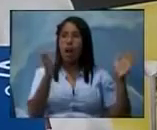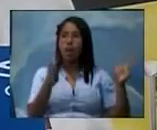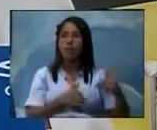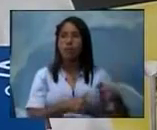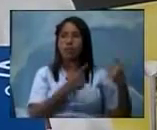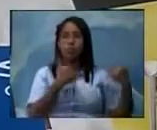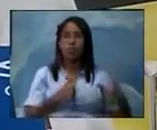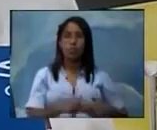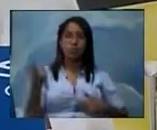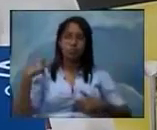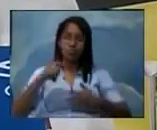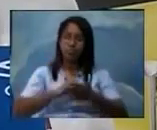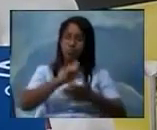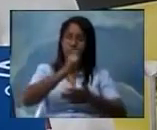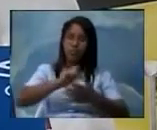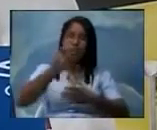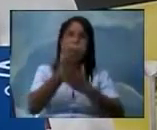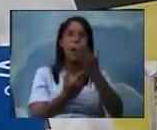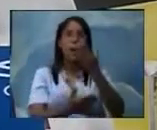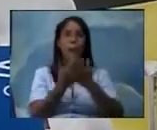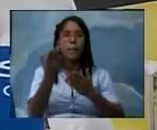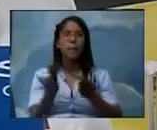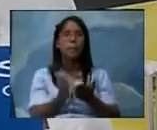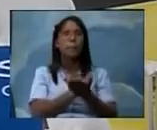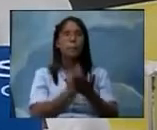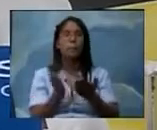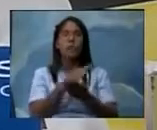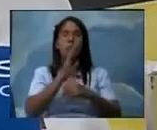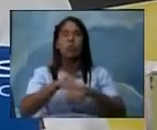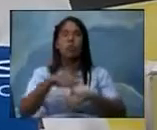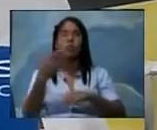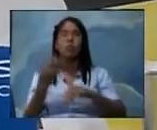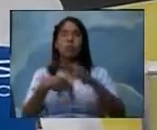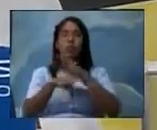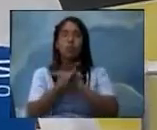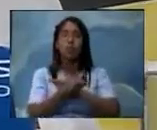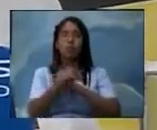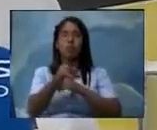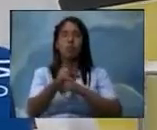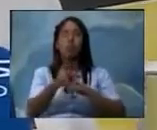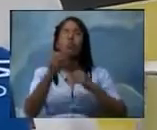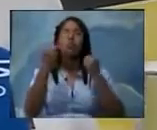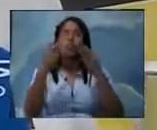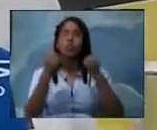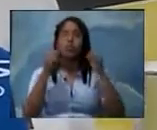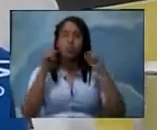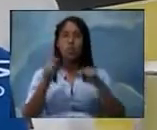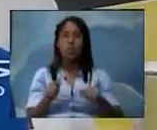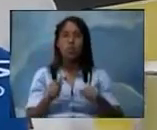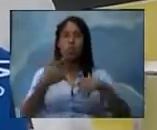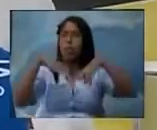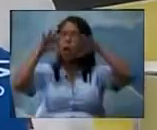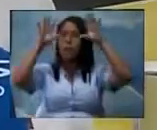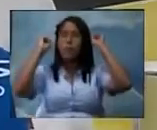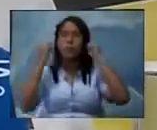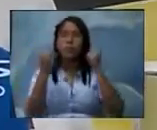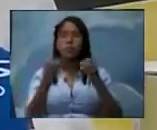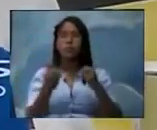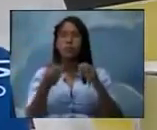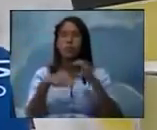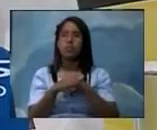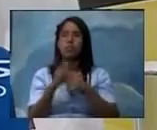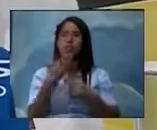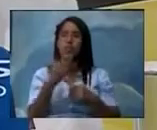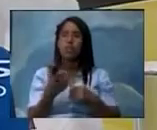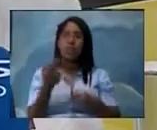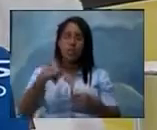su lápiz a la mano, tenga su libreta de notas, porque vamos a aprender muchísimo el día de hoy. Vamos a pedirle a nuestro hermano Maher